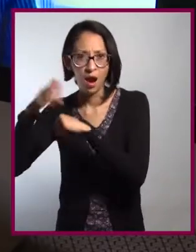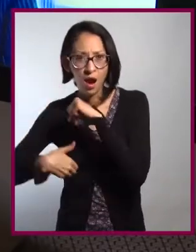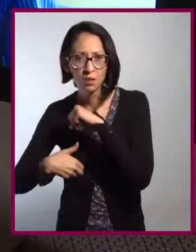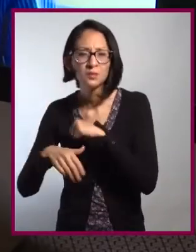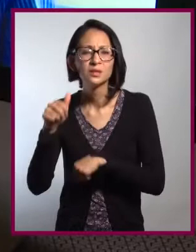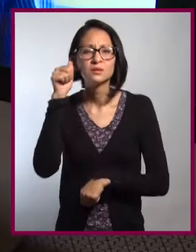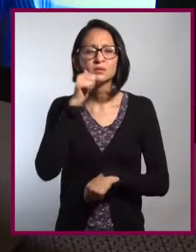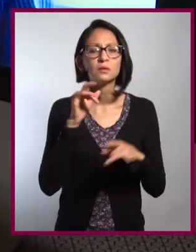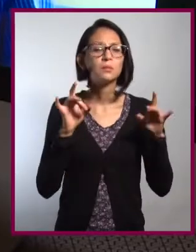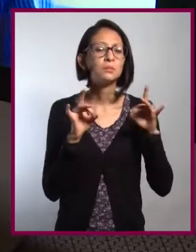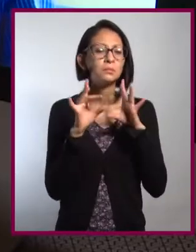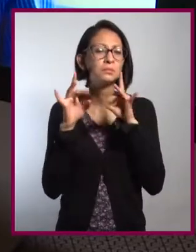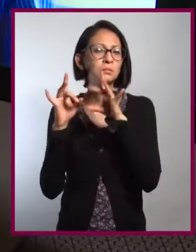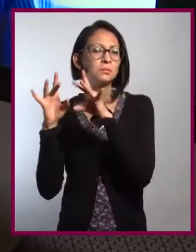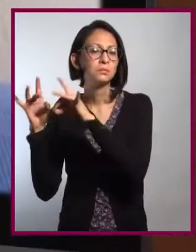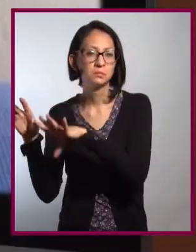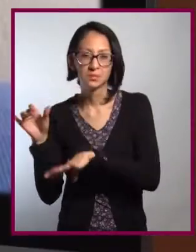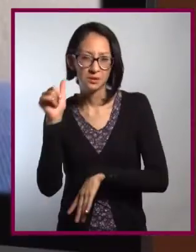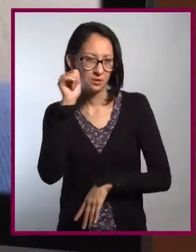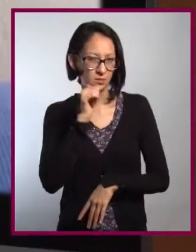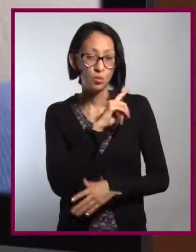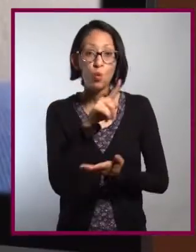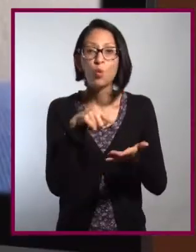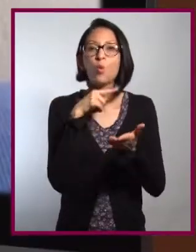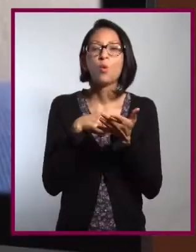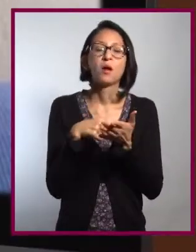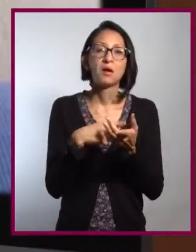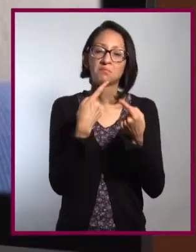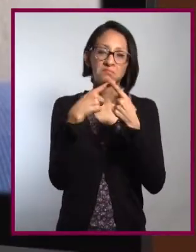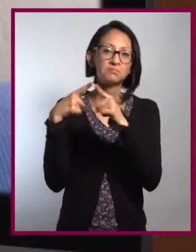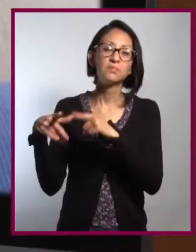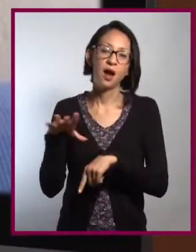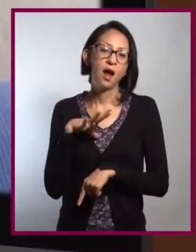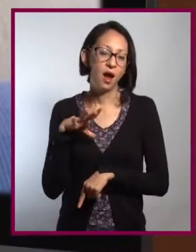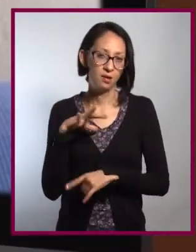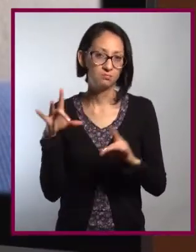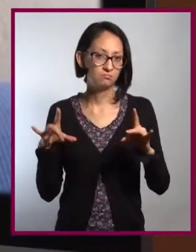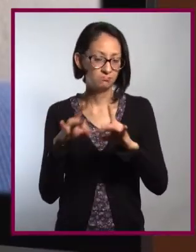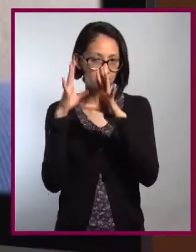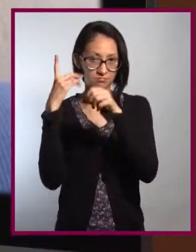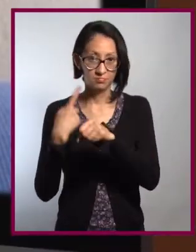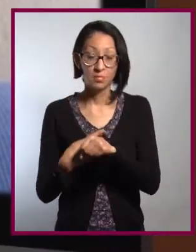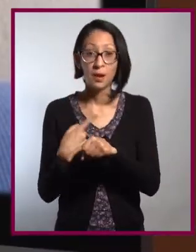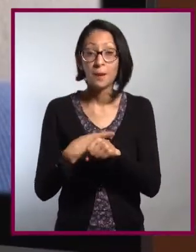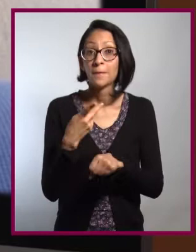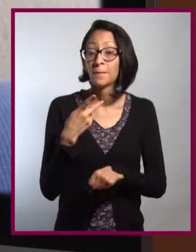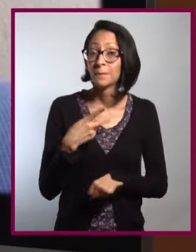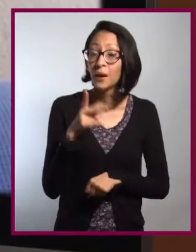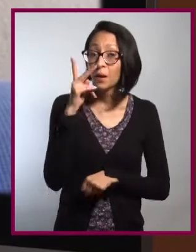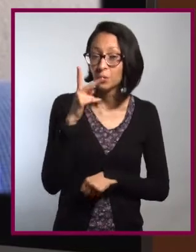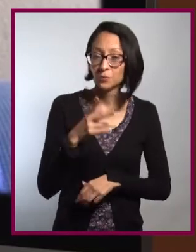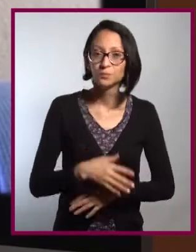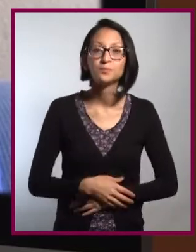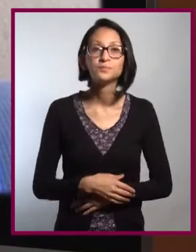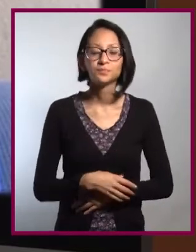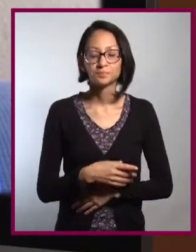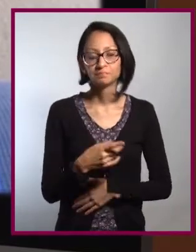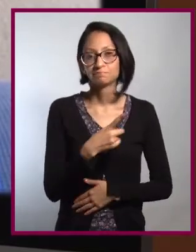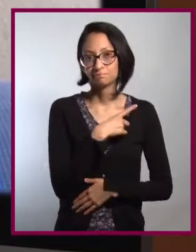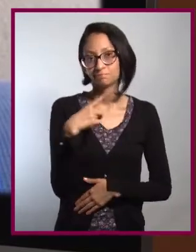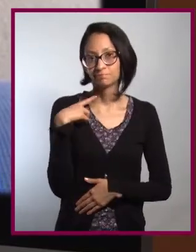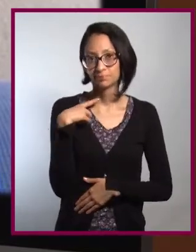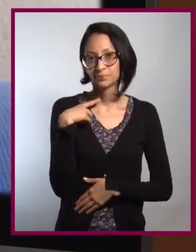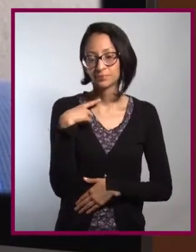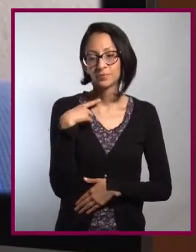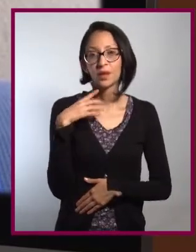presentes en todo momento, en cualquier lugar. Entonces, la primera perspectiva es que, por ejemplo, alguien puede